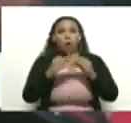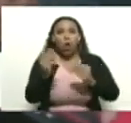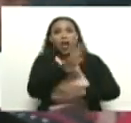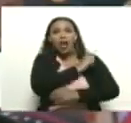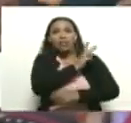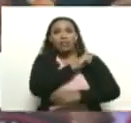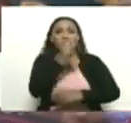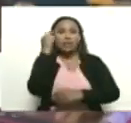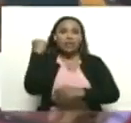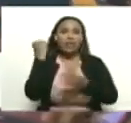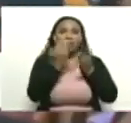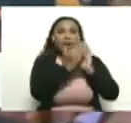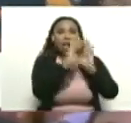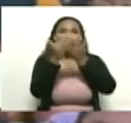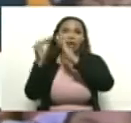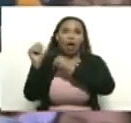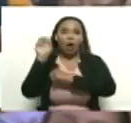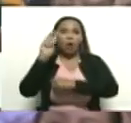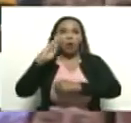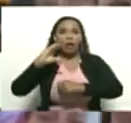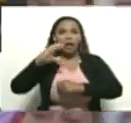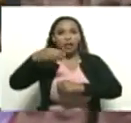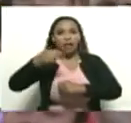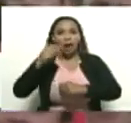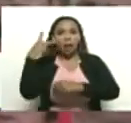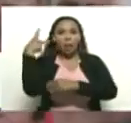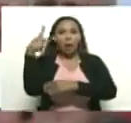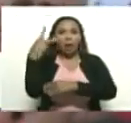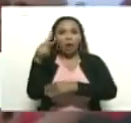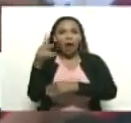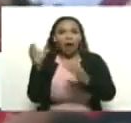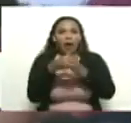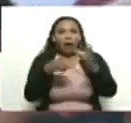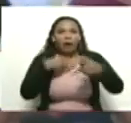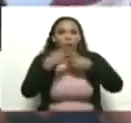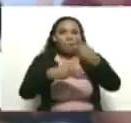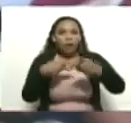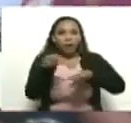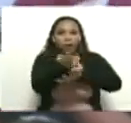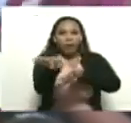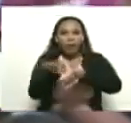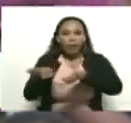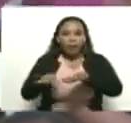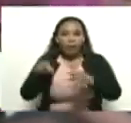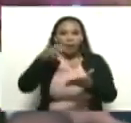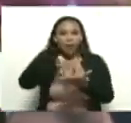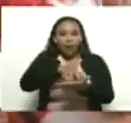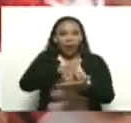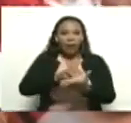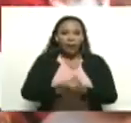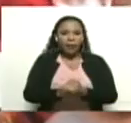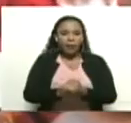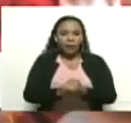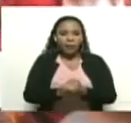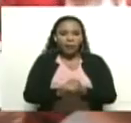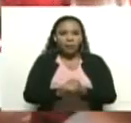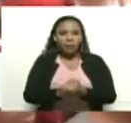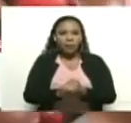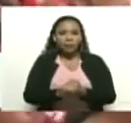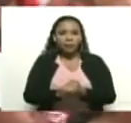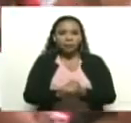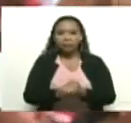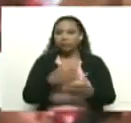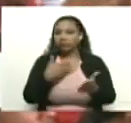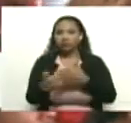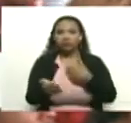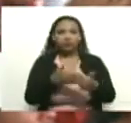de calle, de comunidad, de VC, de parroquia, de equipo político municipal, estadal. Y a quien tenga que enfrentar